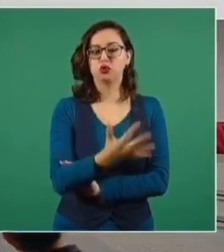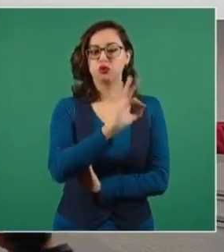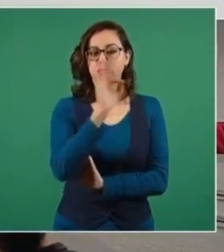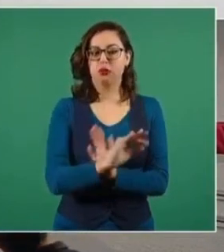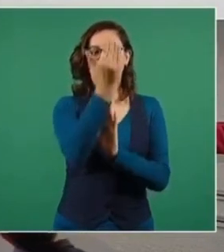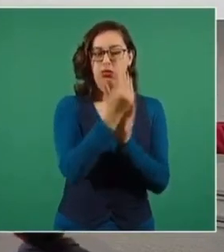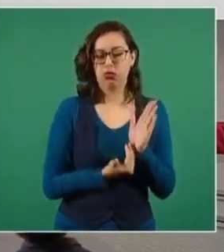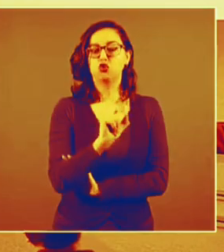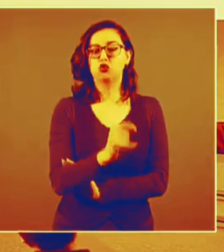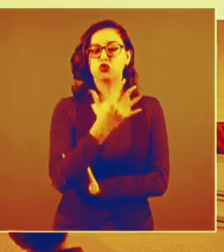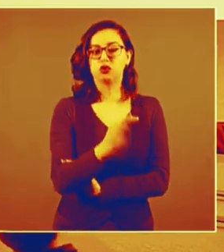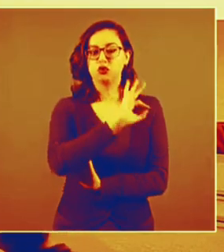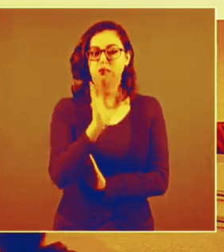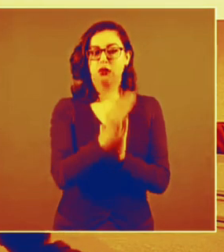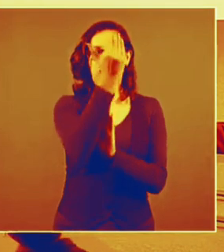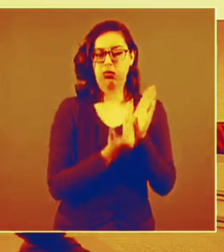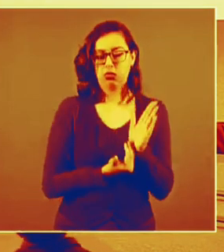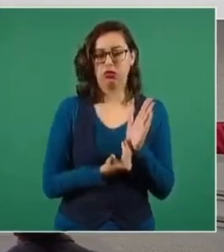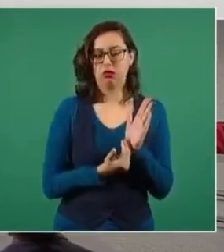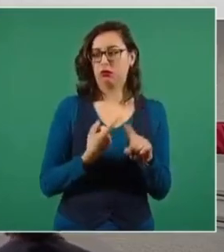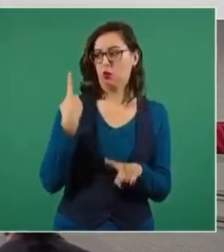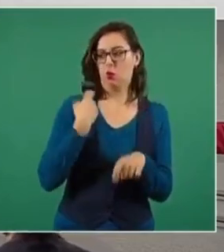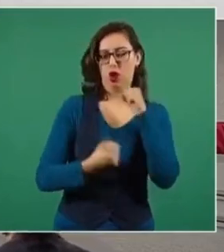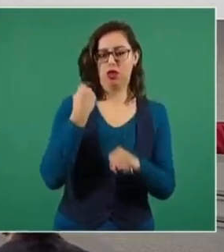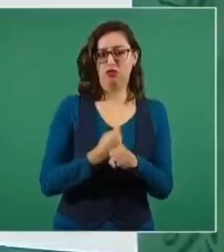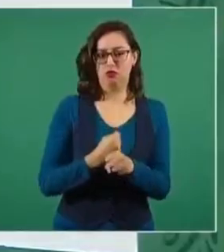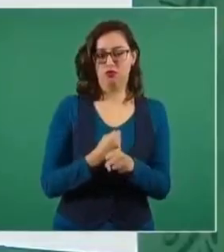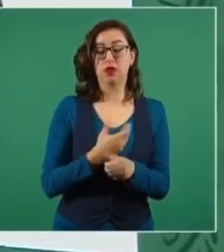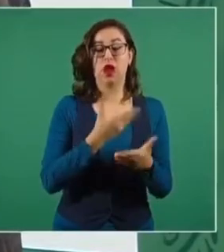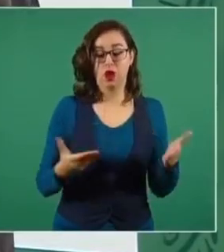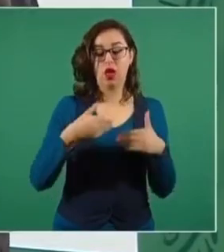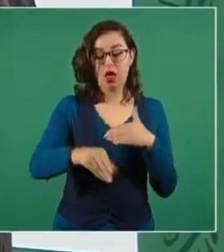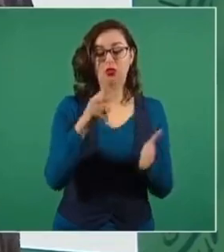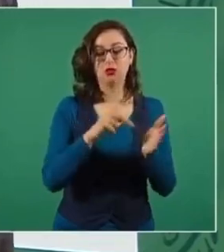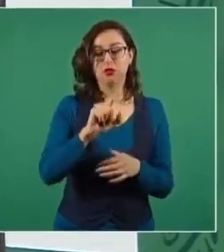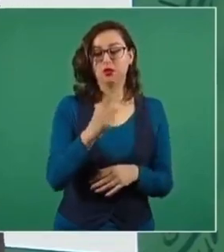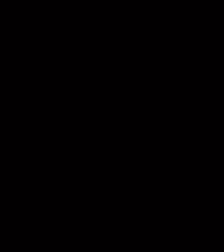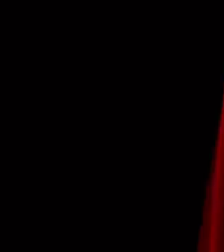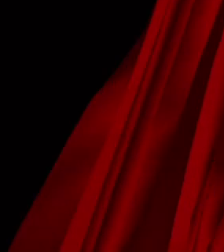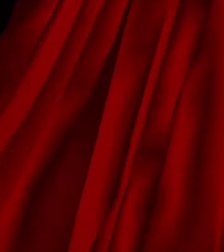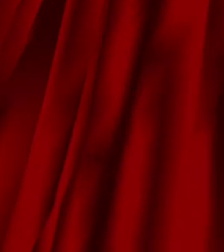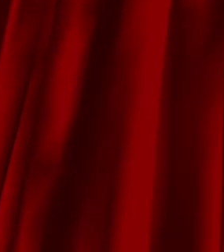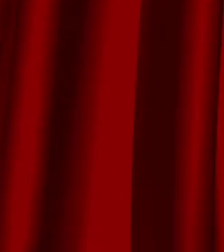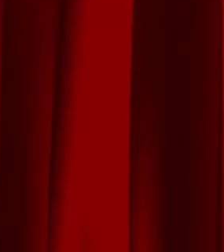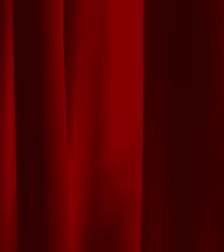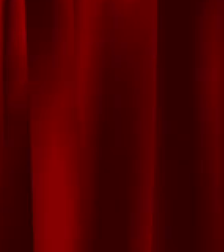crecimiento del 6, y son buenos los pronósticos, miren,